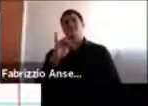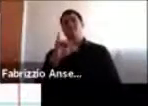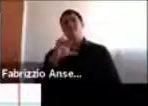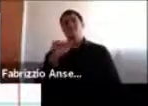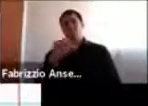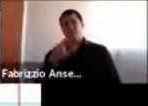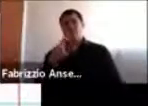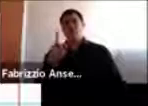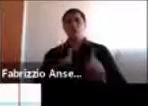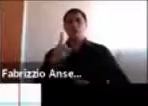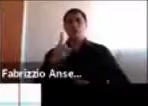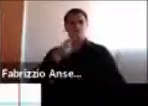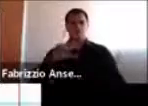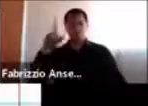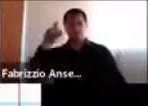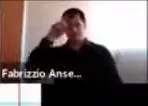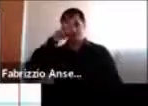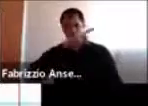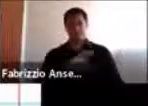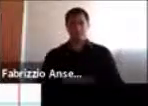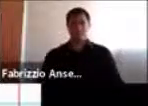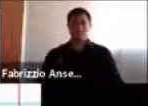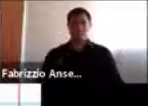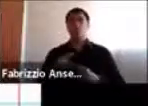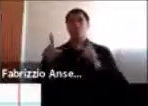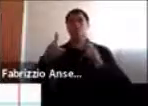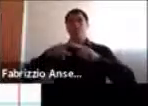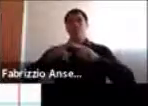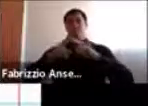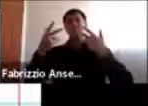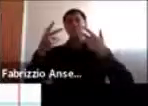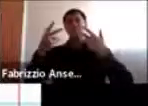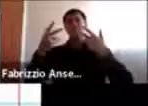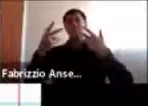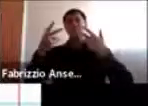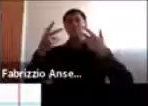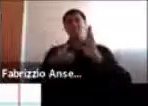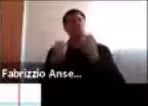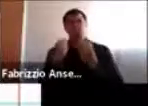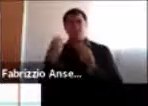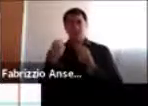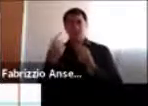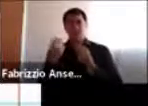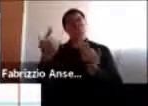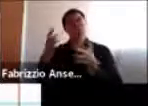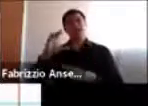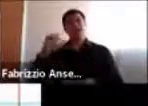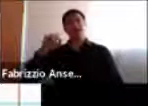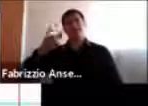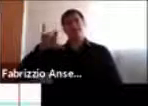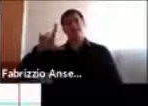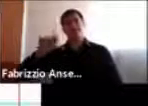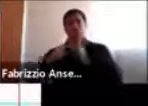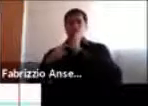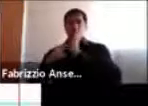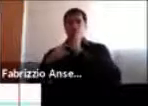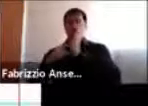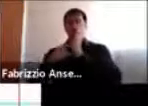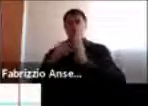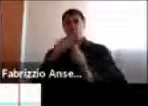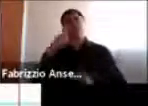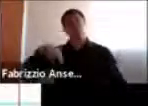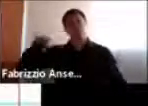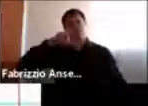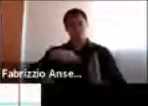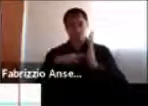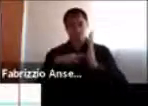y algunas herramientas útiles del software que algunas las mostró ya la Camila pero las voy a volver a mencionar de todas maneras es esto que nos puede